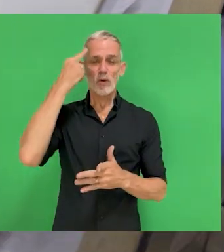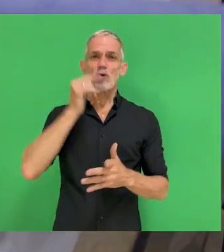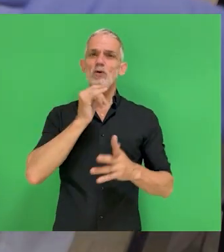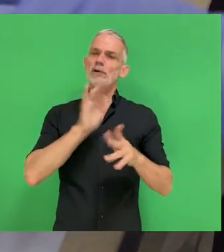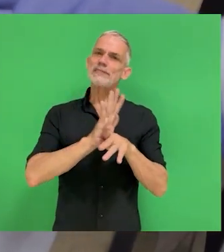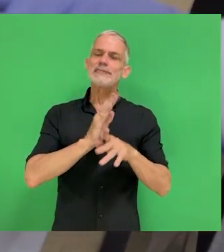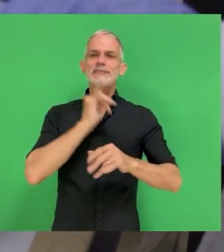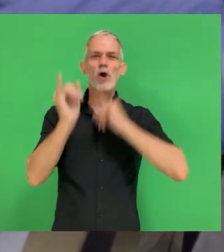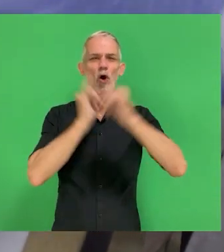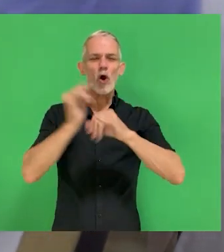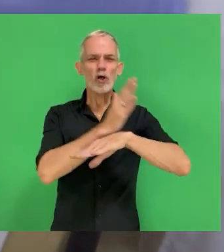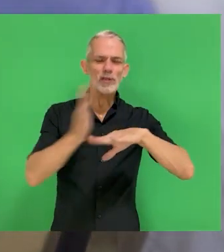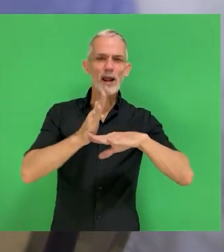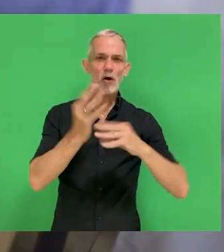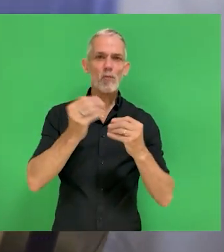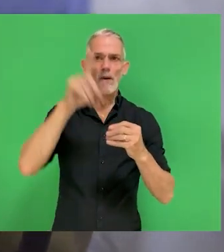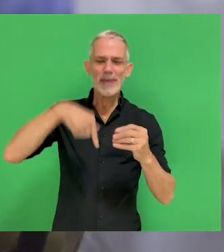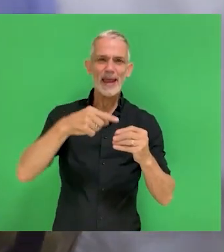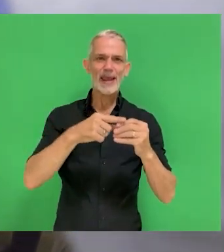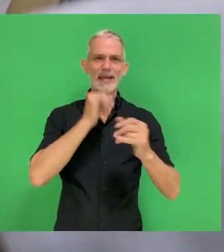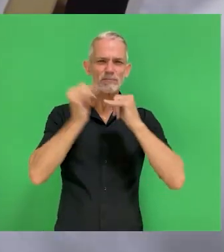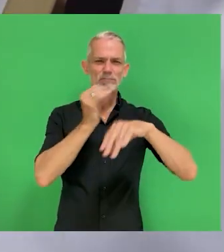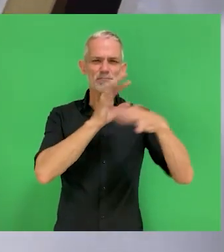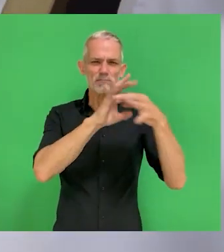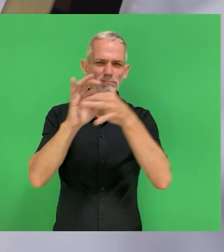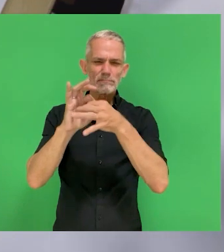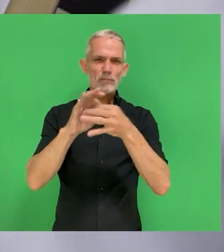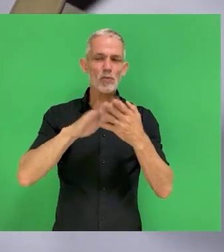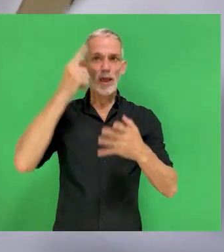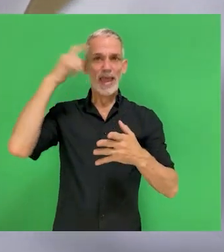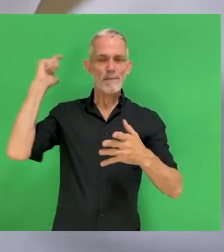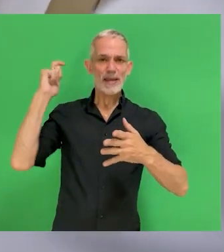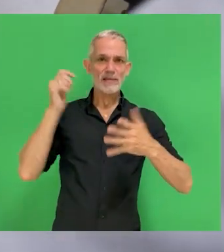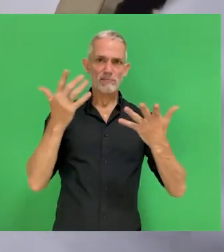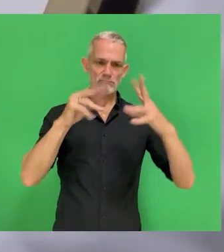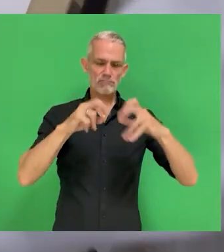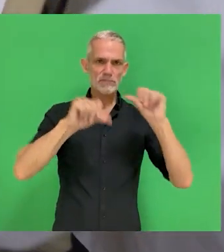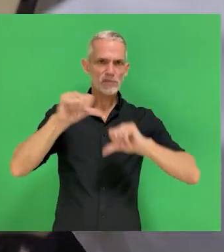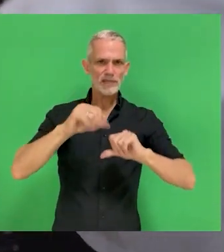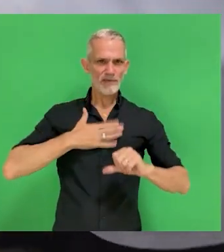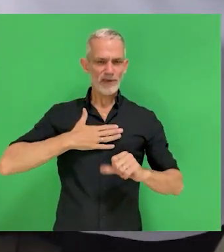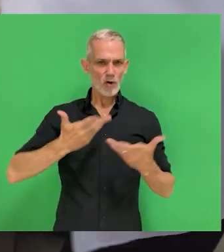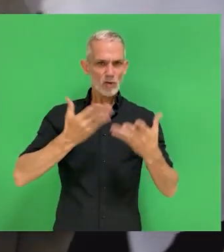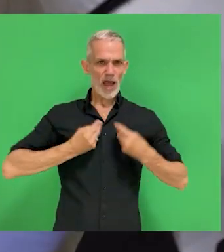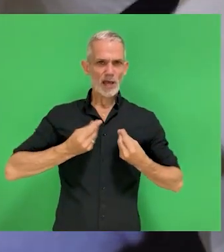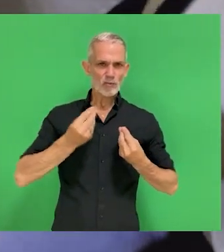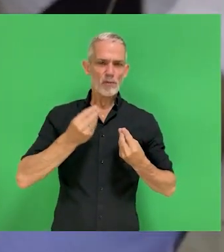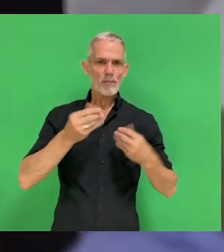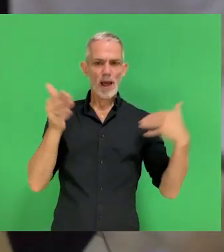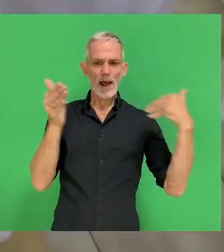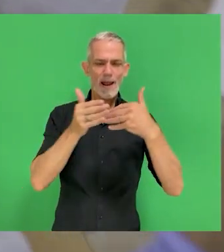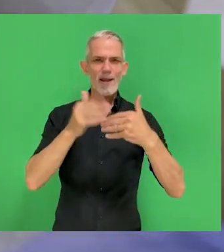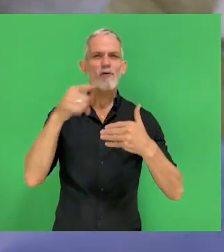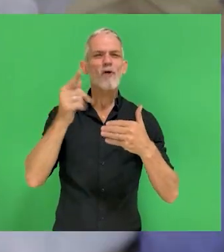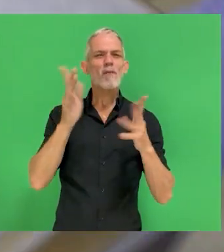relatar, que surjan los relatos de las experiencias archivísticas también ayuda a que haya un acercamiento de